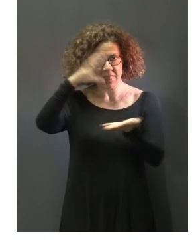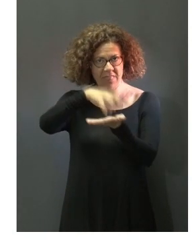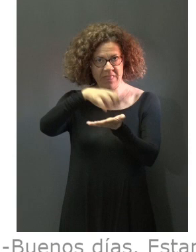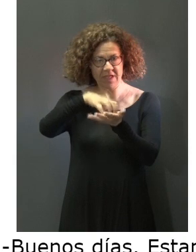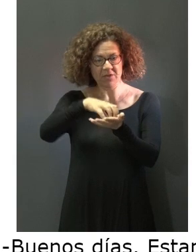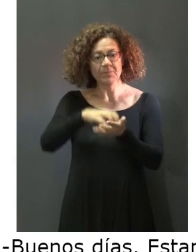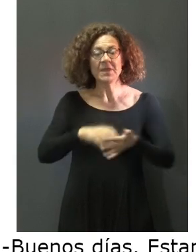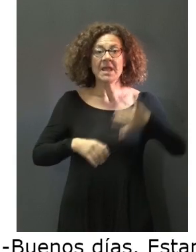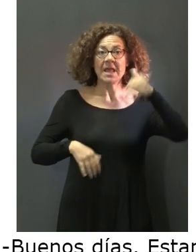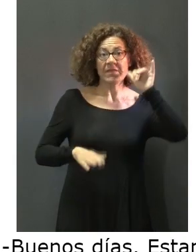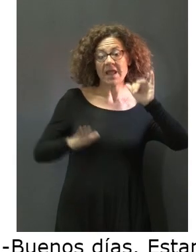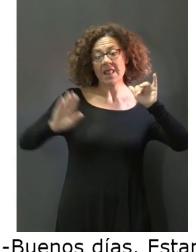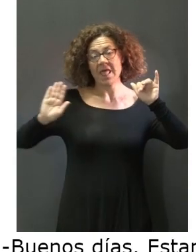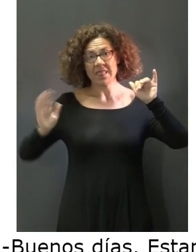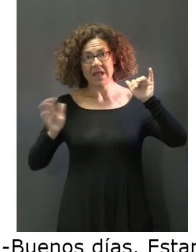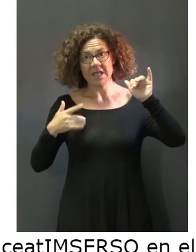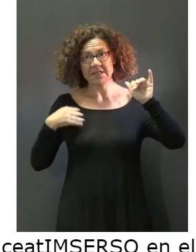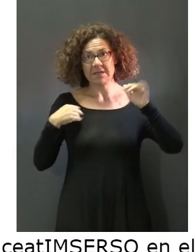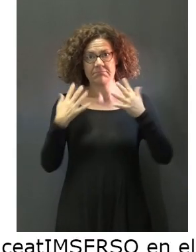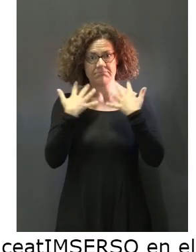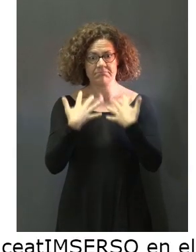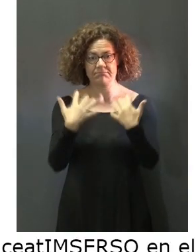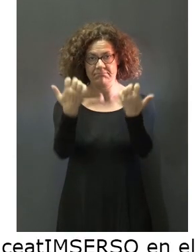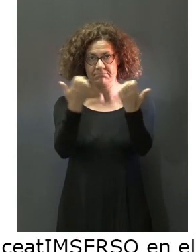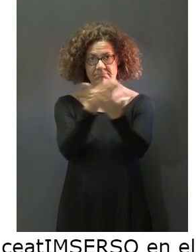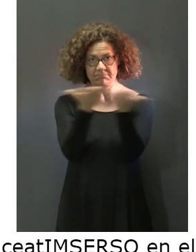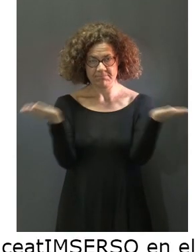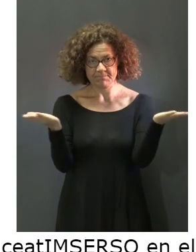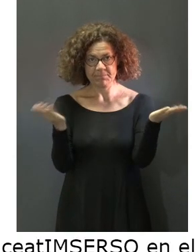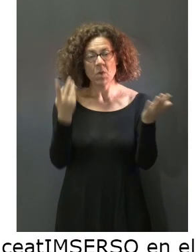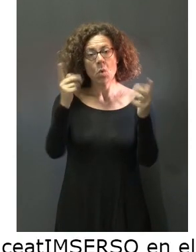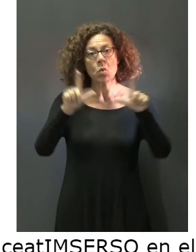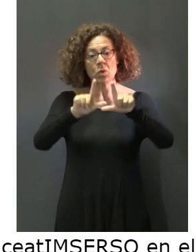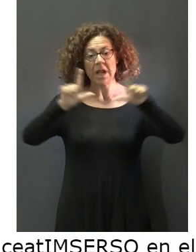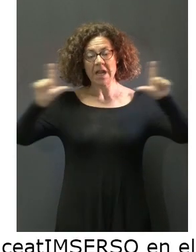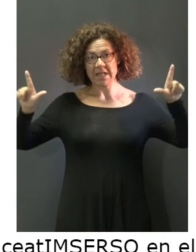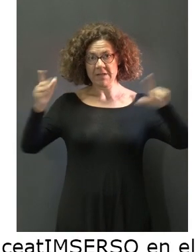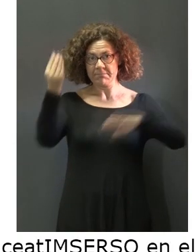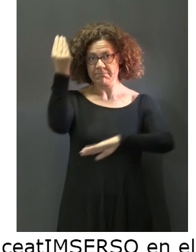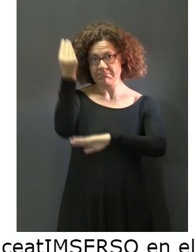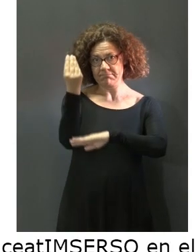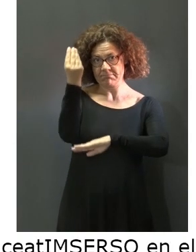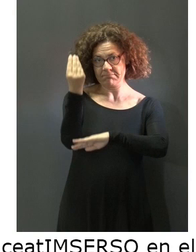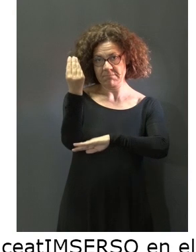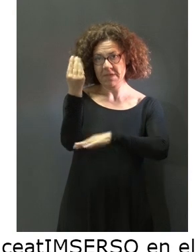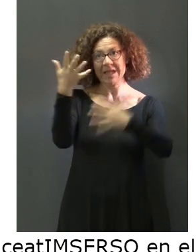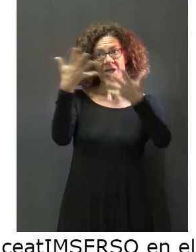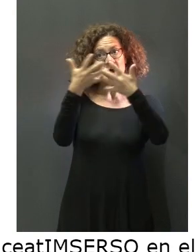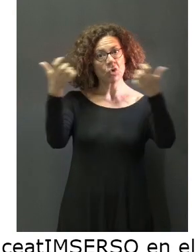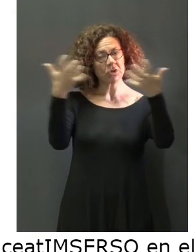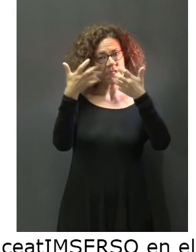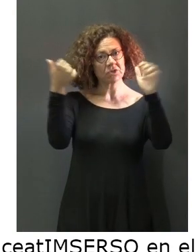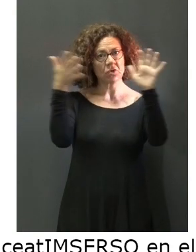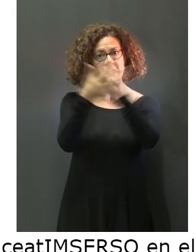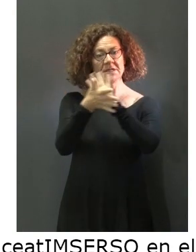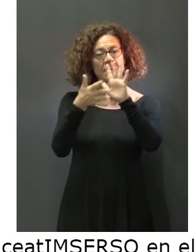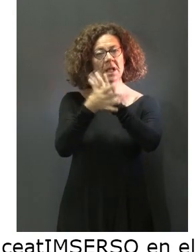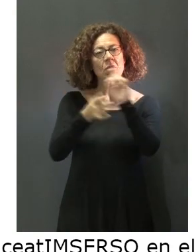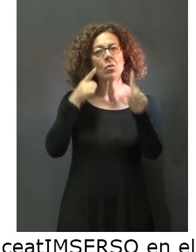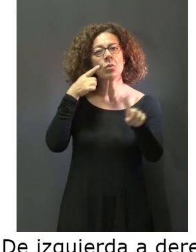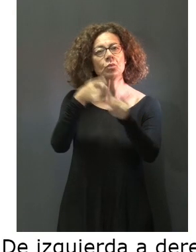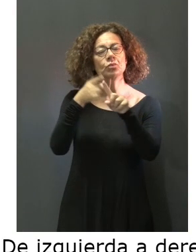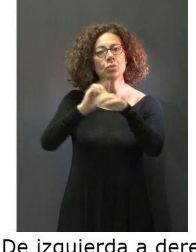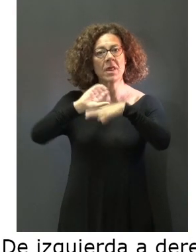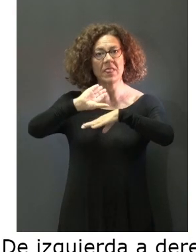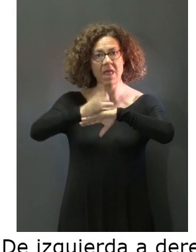izquierda a derecha, desde el punto de vista del espectador, tenemos un cartel vertical con texto que explica la misión del CEAPAT